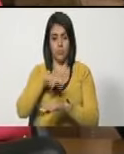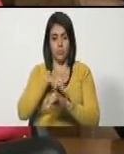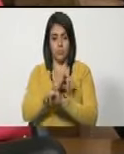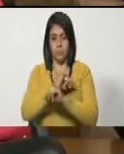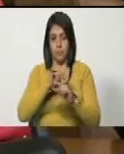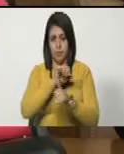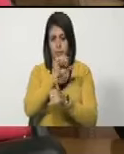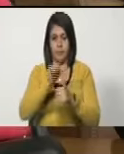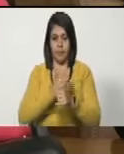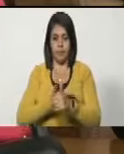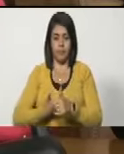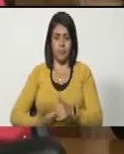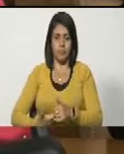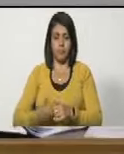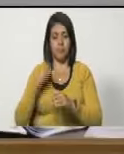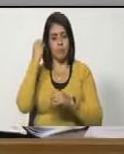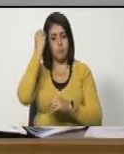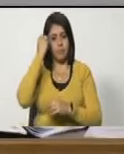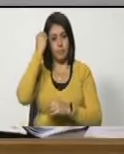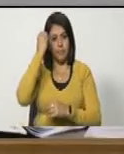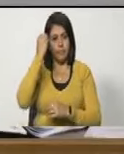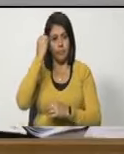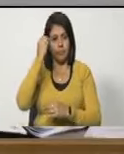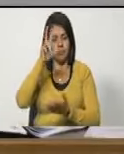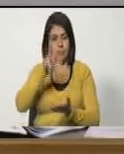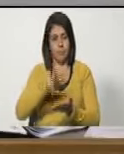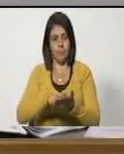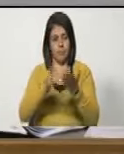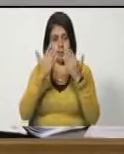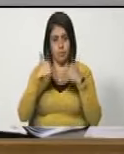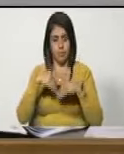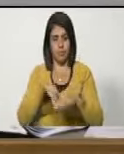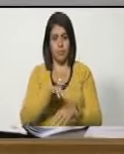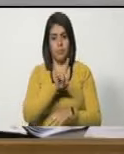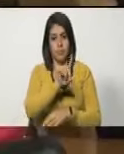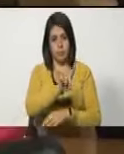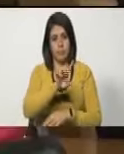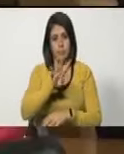Es todo, vicepresidente. En consideración. Aprobado. Siguiente.